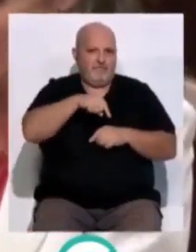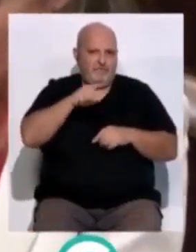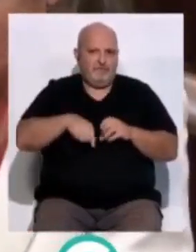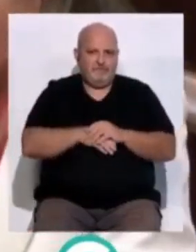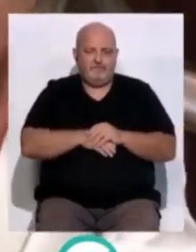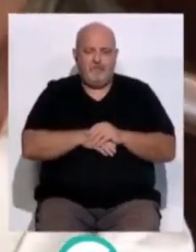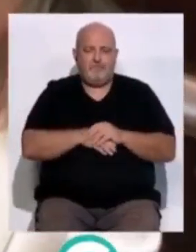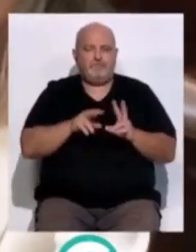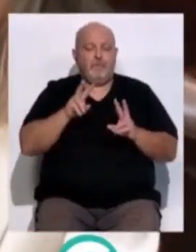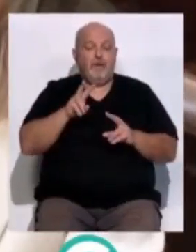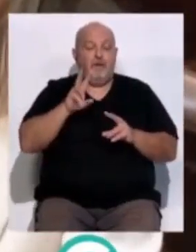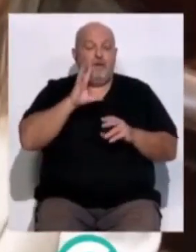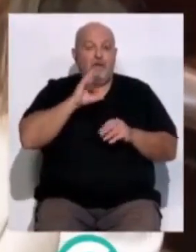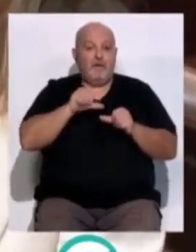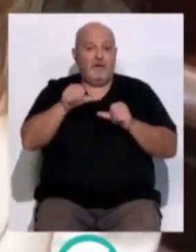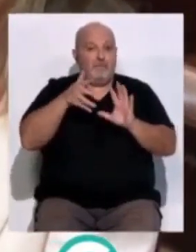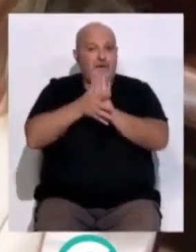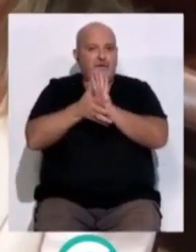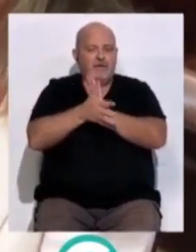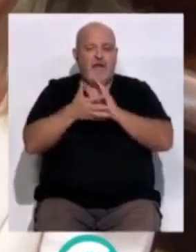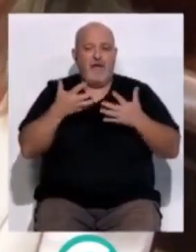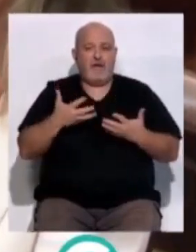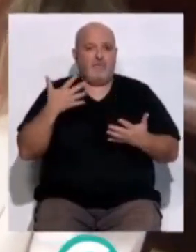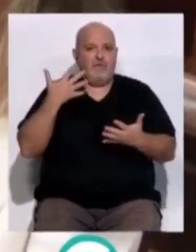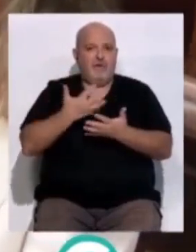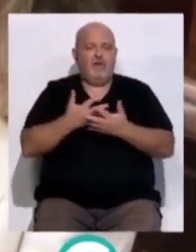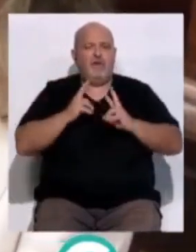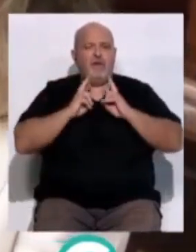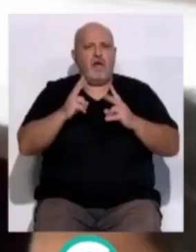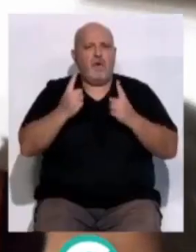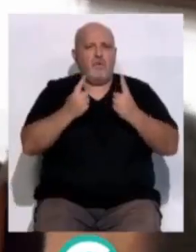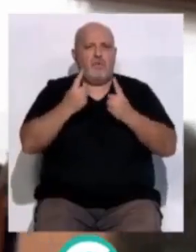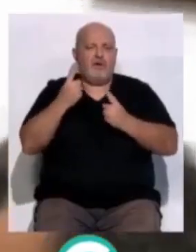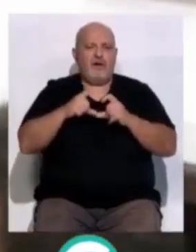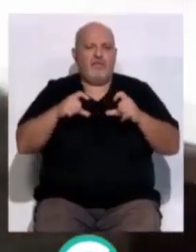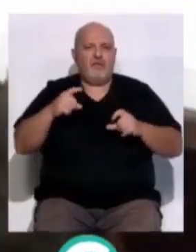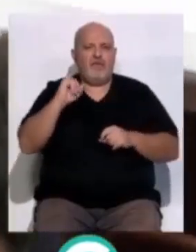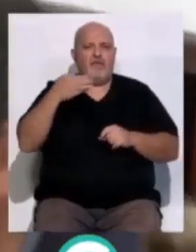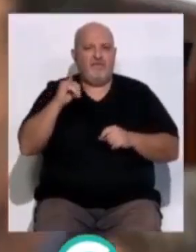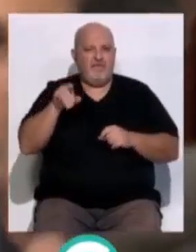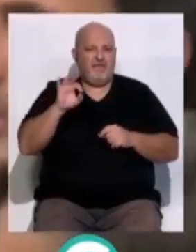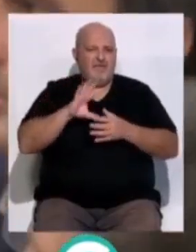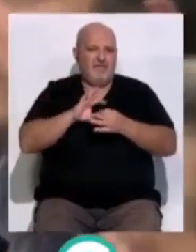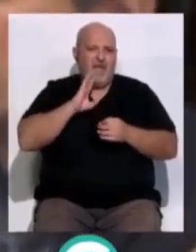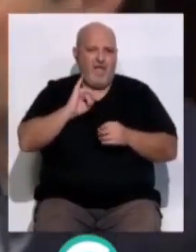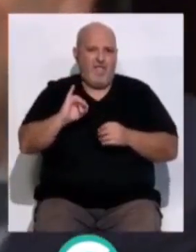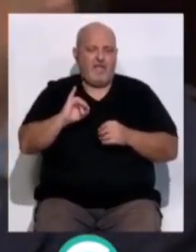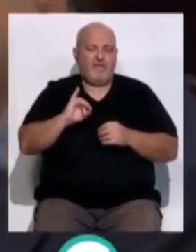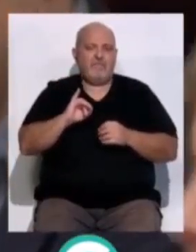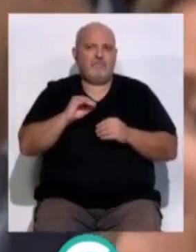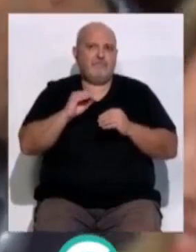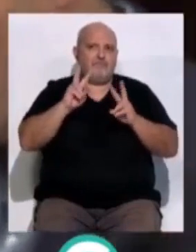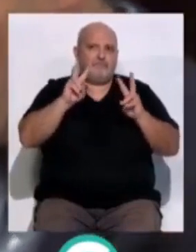gaditanas. El alcalde de Cádiz ha explicado que hasta ahora había bonificaciones en el recibo del IBI, el impuesto de bienes inmuebles, que